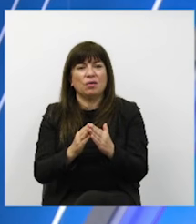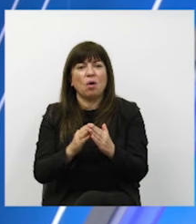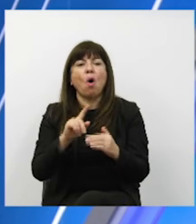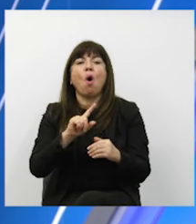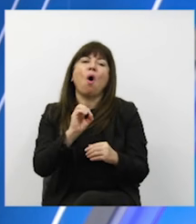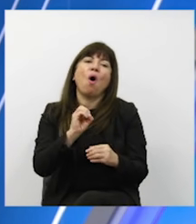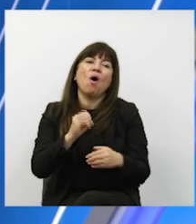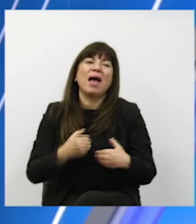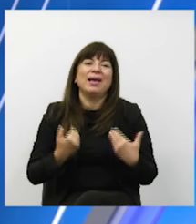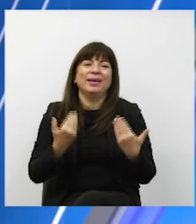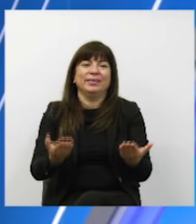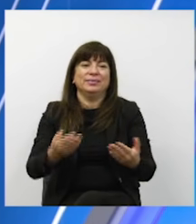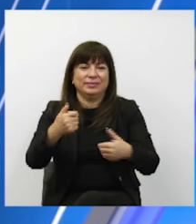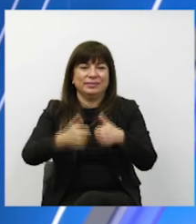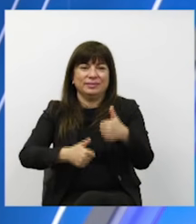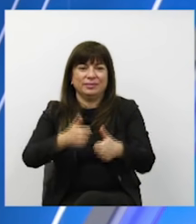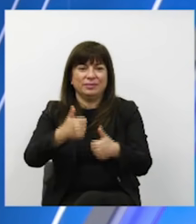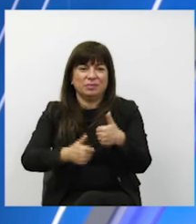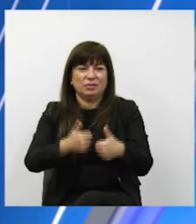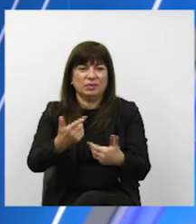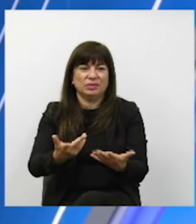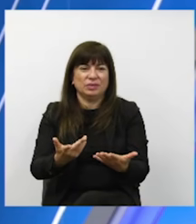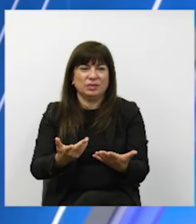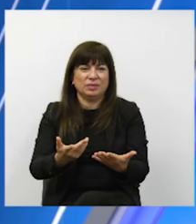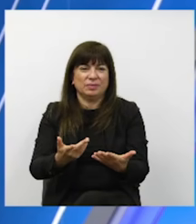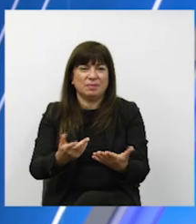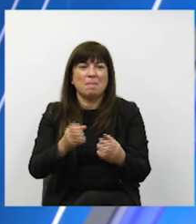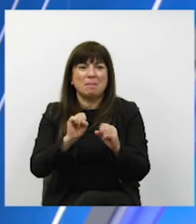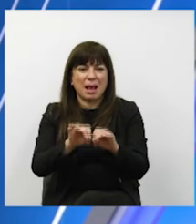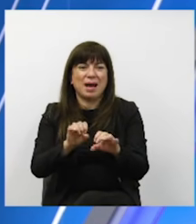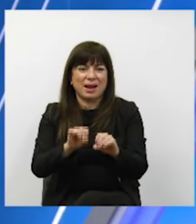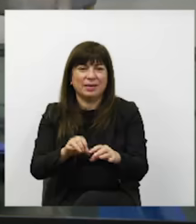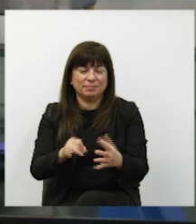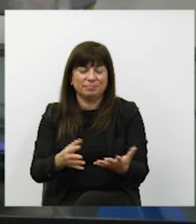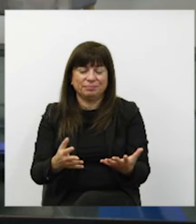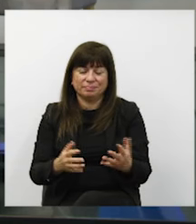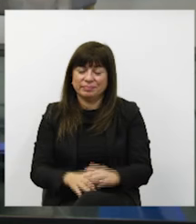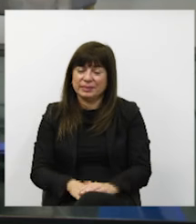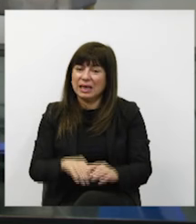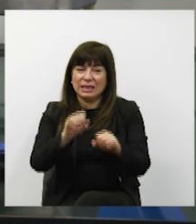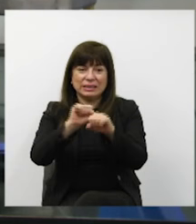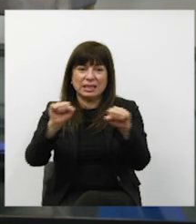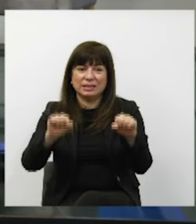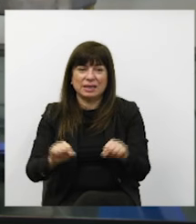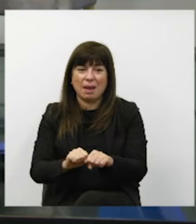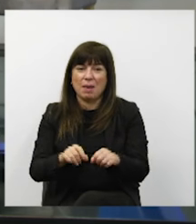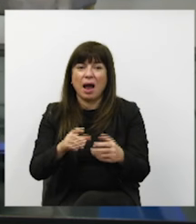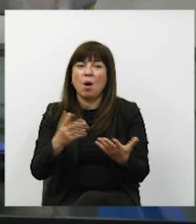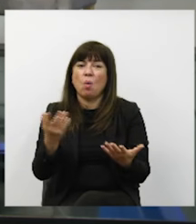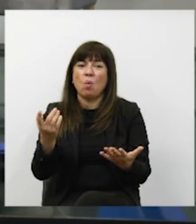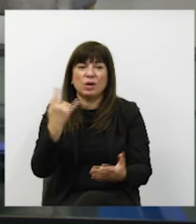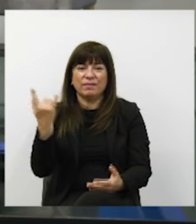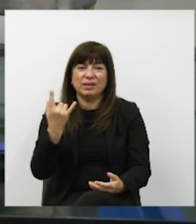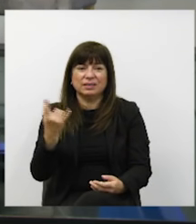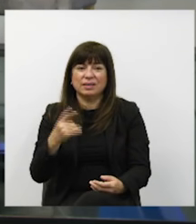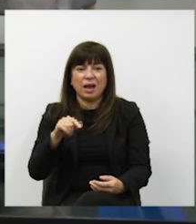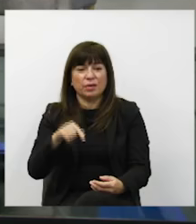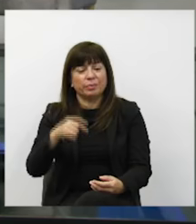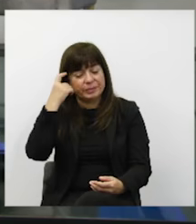una profesión para prepararlo. Entonces, si tomamos esto desde el final, que es el tema universitario, vamos a estar siempre